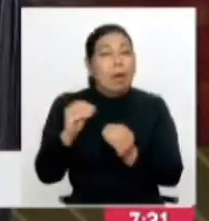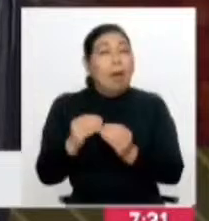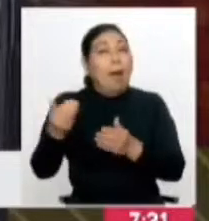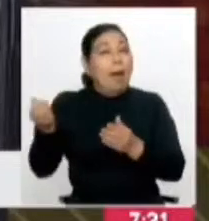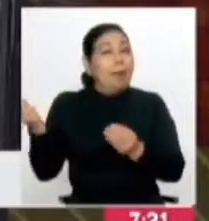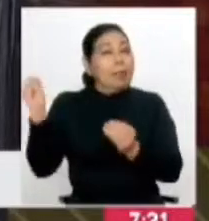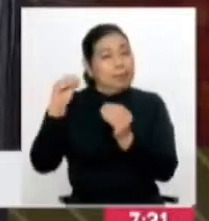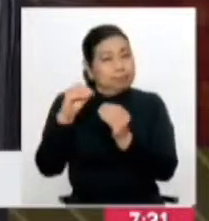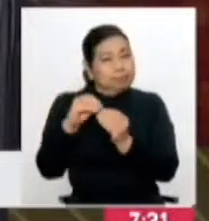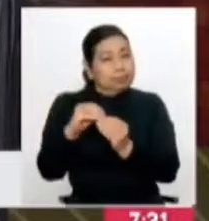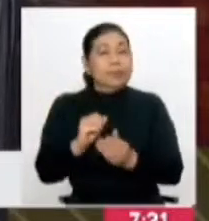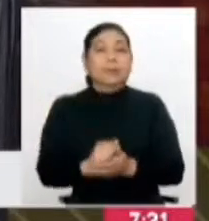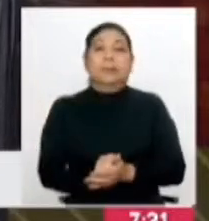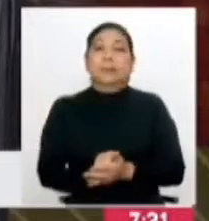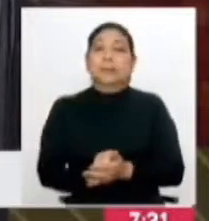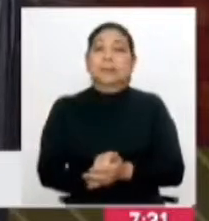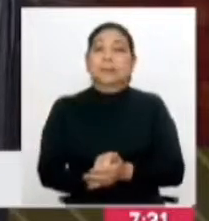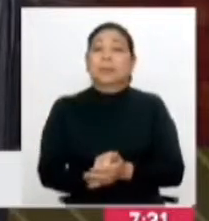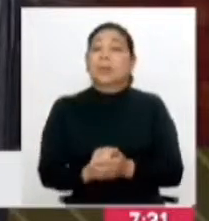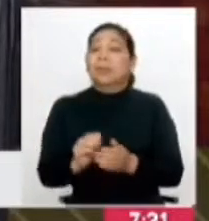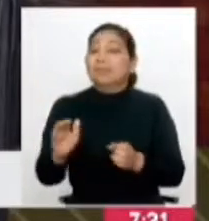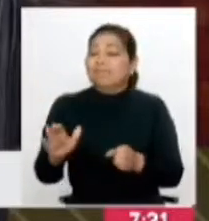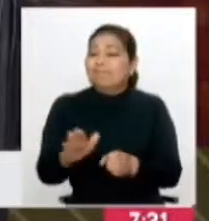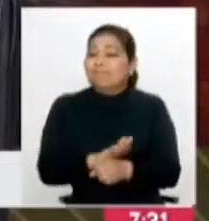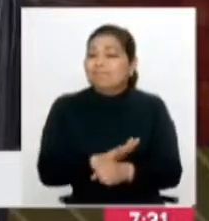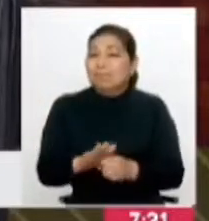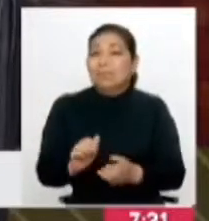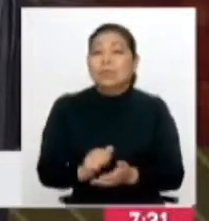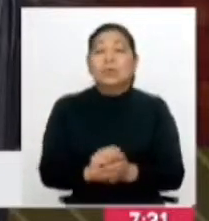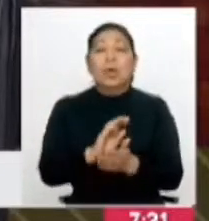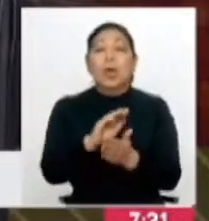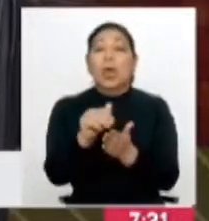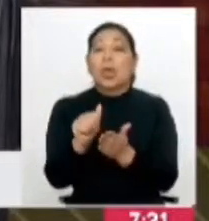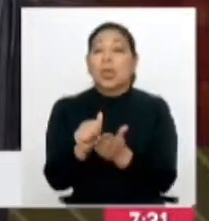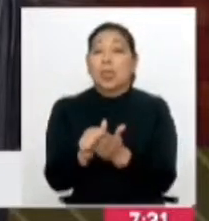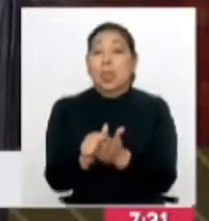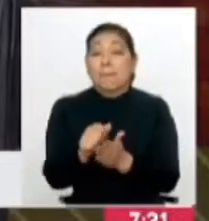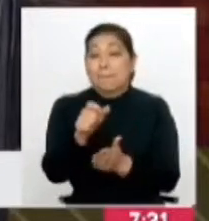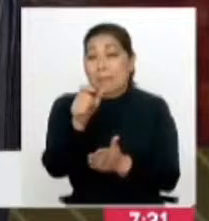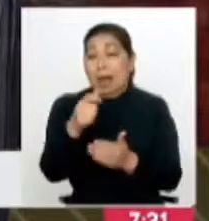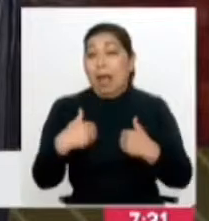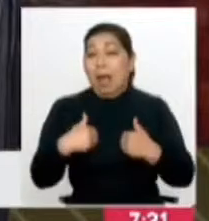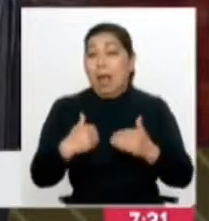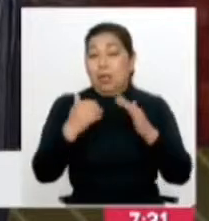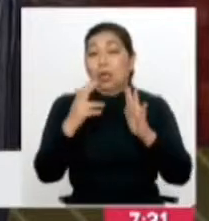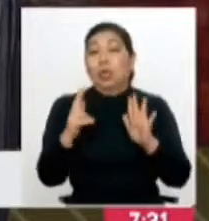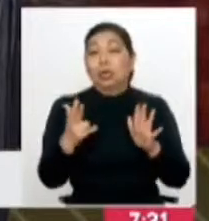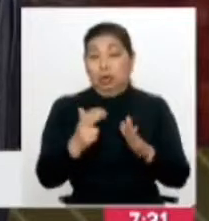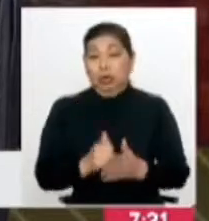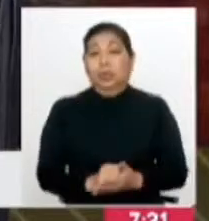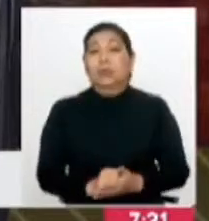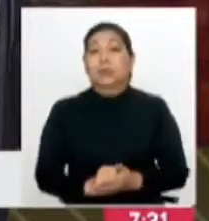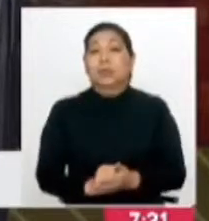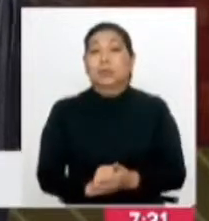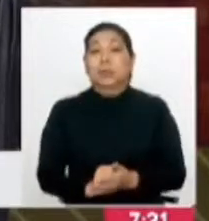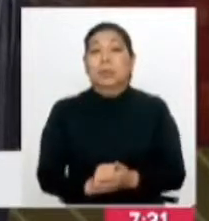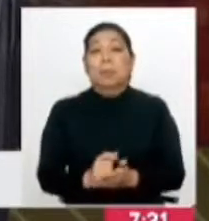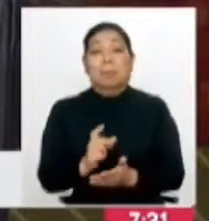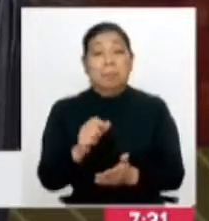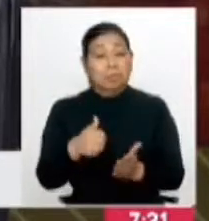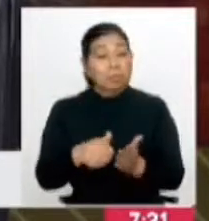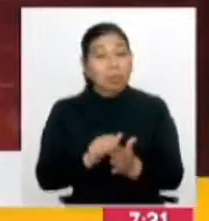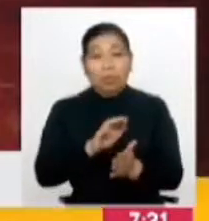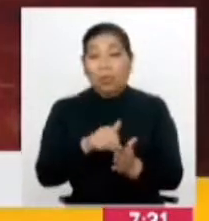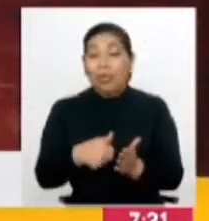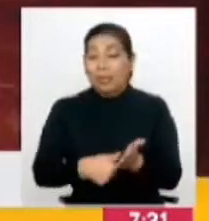creadas. Y el próximo año esperamos completar a todos los peruanos mayores de 18 años con su cuenta DNI. Que